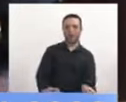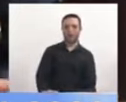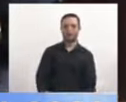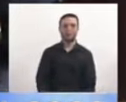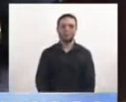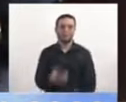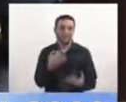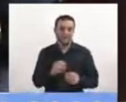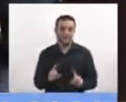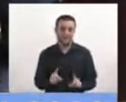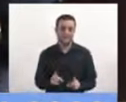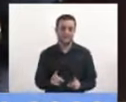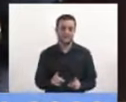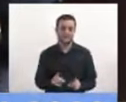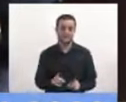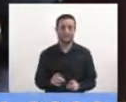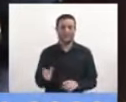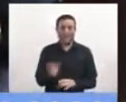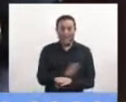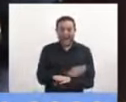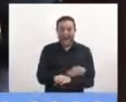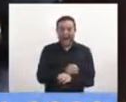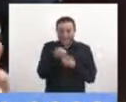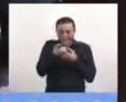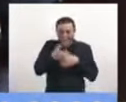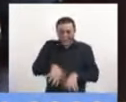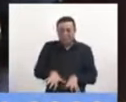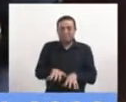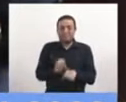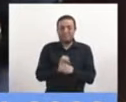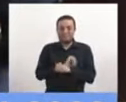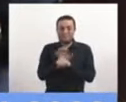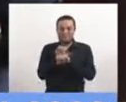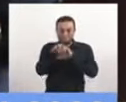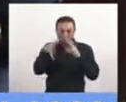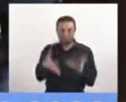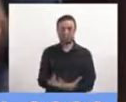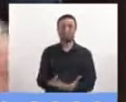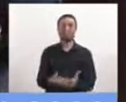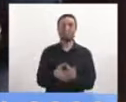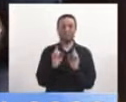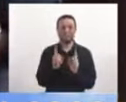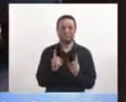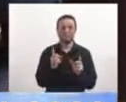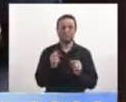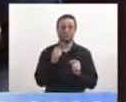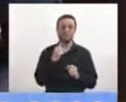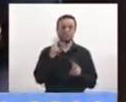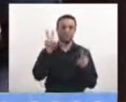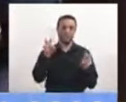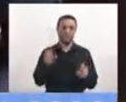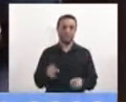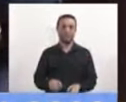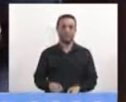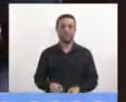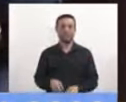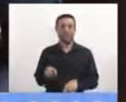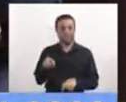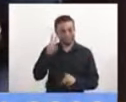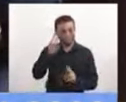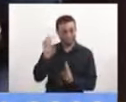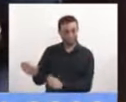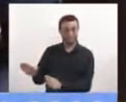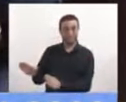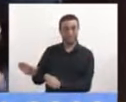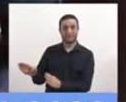en el abastecimiento, que podríamos haber atacado con la Ley de Defensa de la Competencia, entre otras cosas, que tiene un IVA reducido.